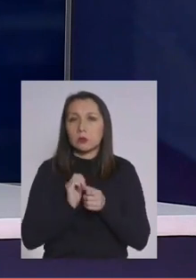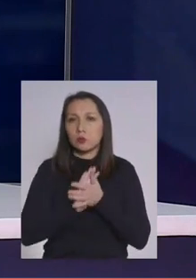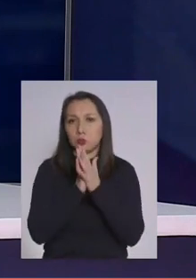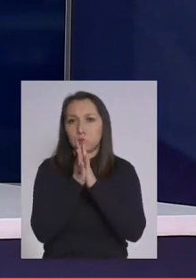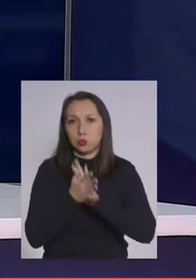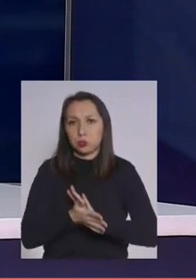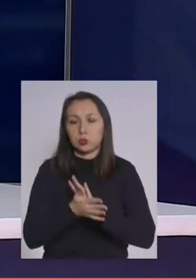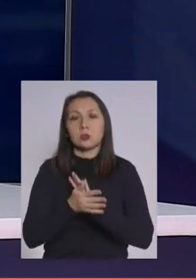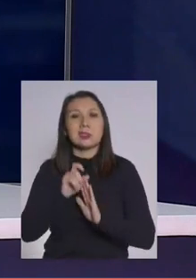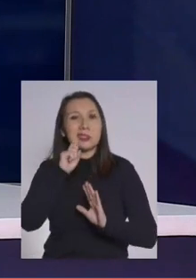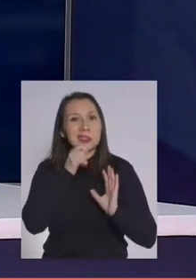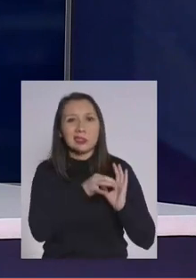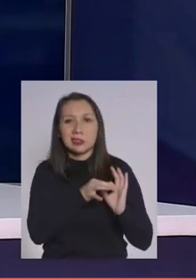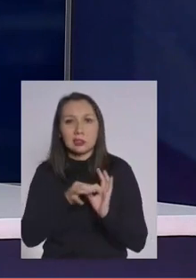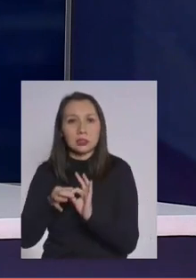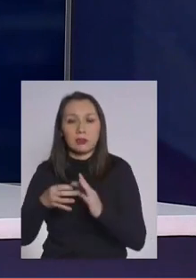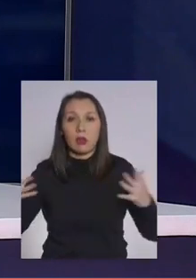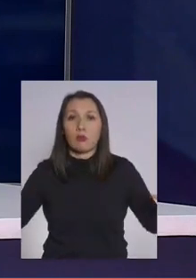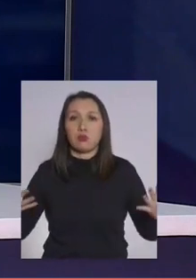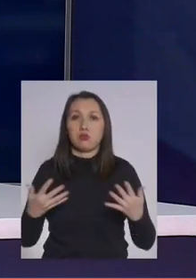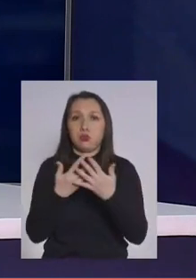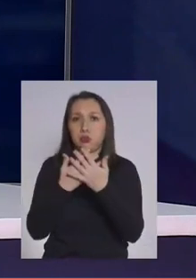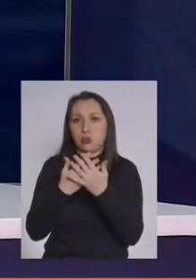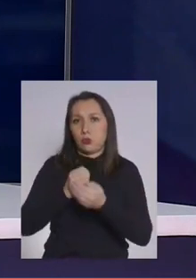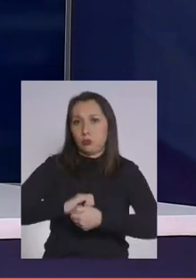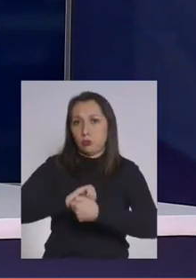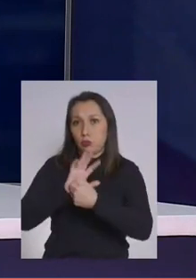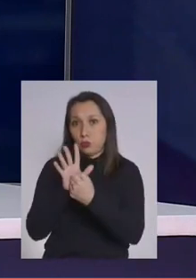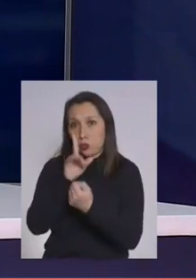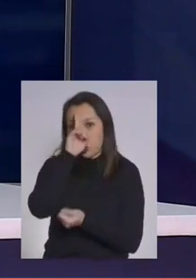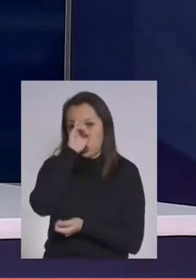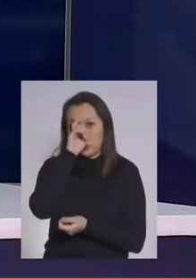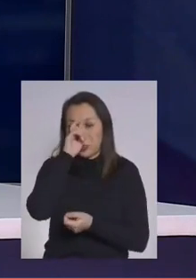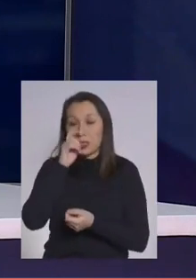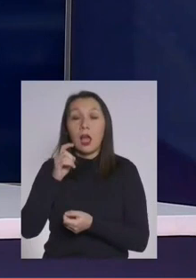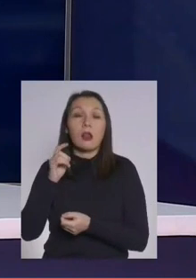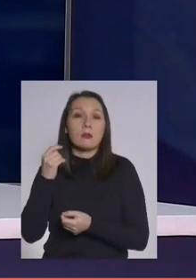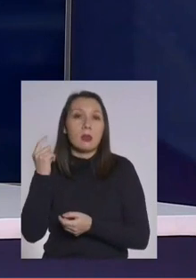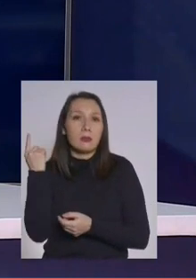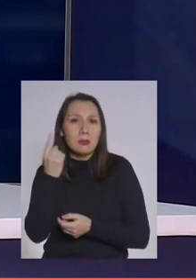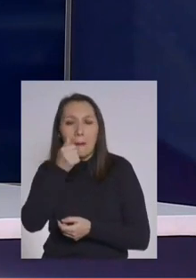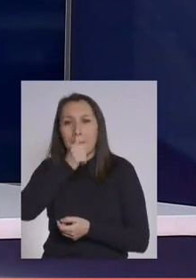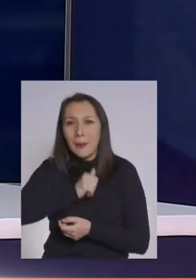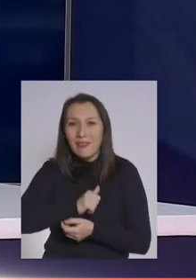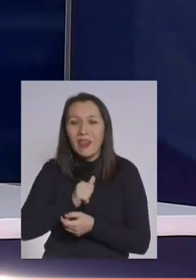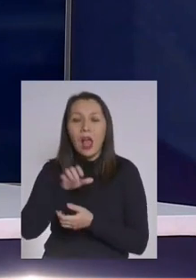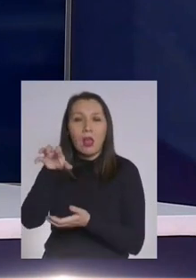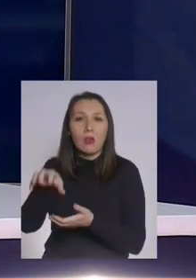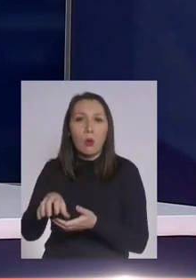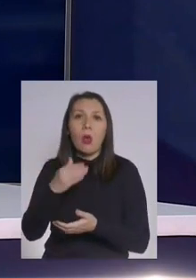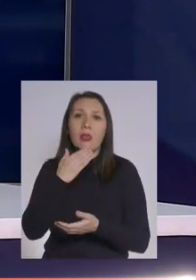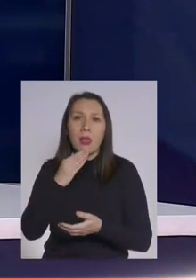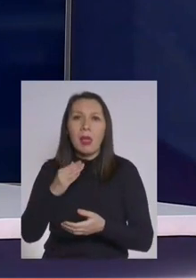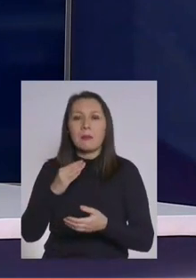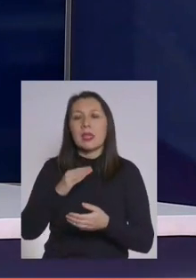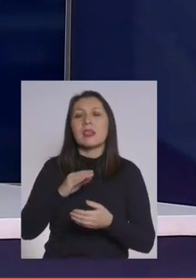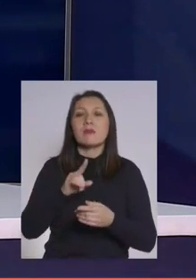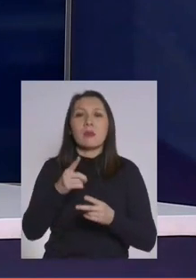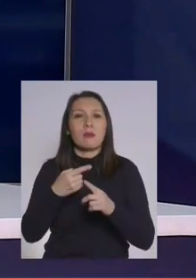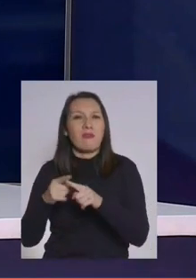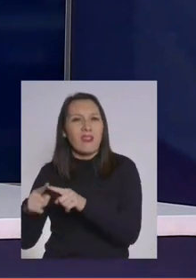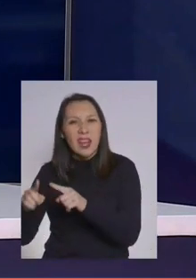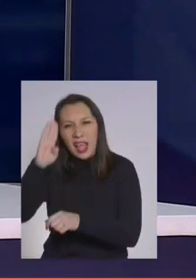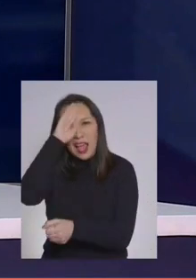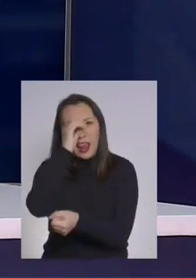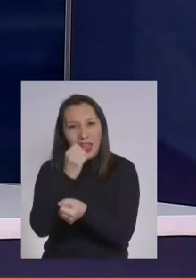implicado en esta red integrada con 19 los prestadores privados las clínicas los hospitales de las fuerzas armadas de carabinero y